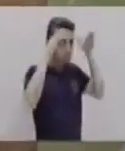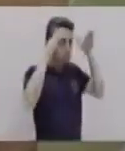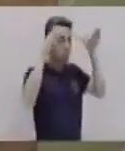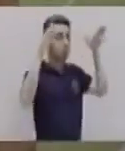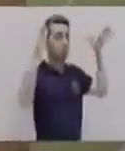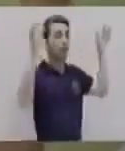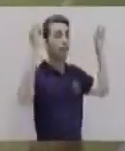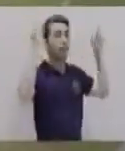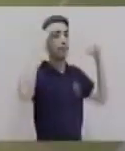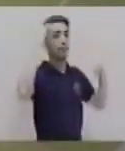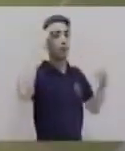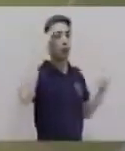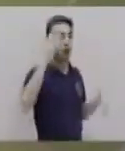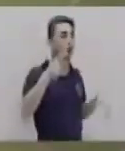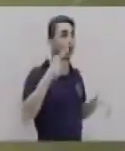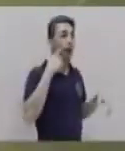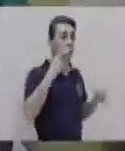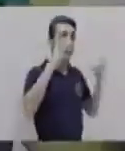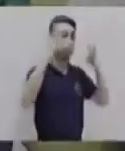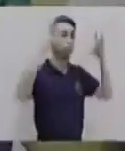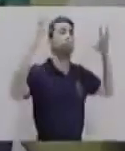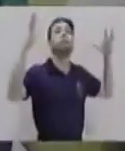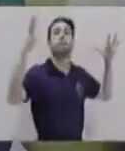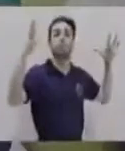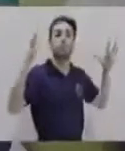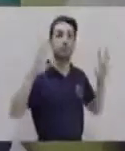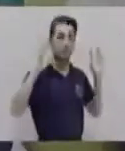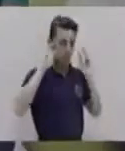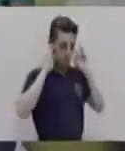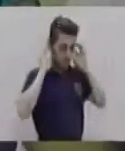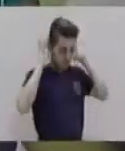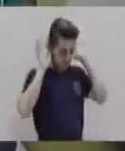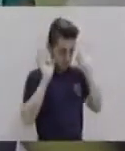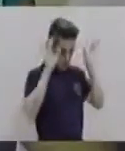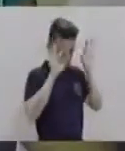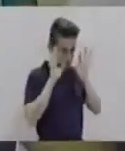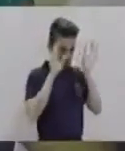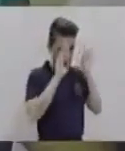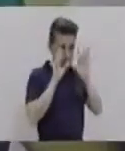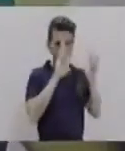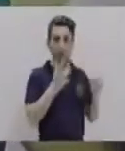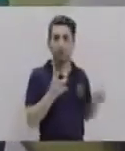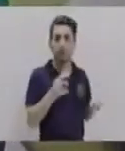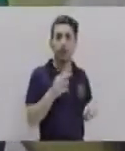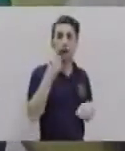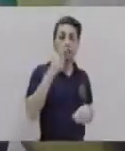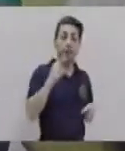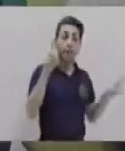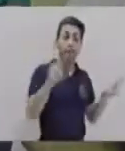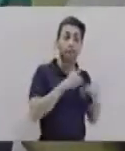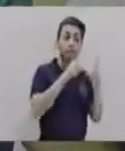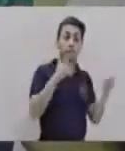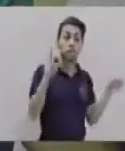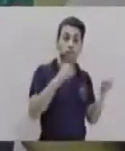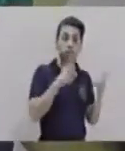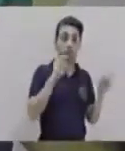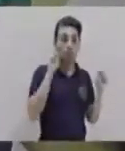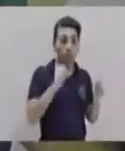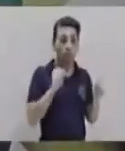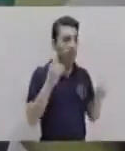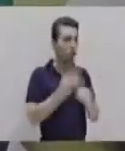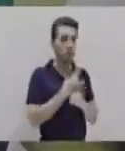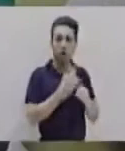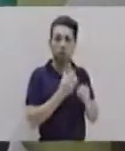las neuronas van creciendo cada vez más. Y como hemos hablado el día de hoy, hemos visto que la música en casa nos puede servir para muchas